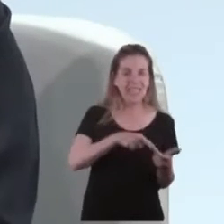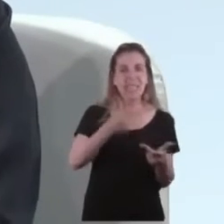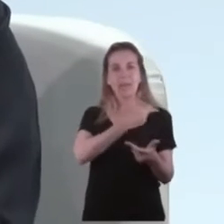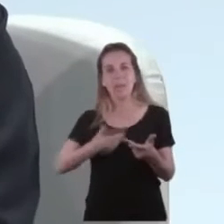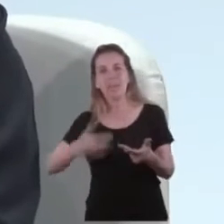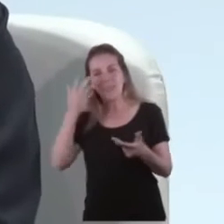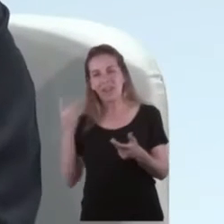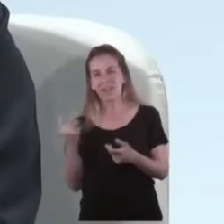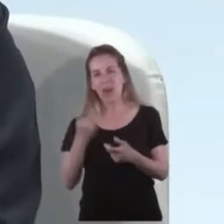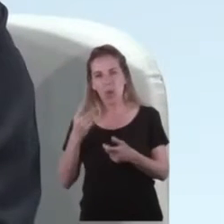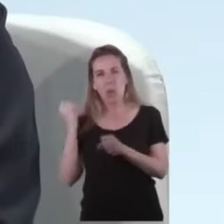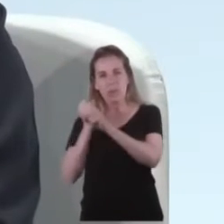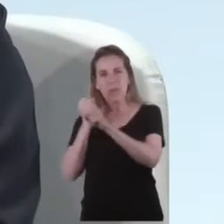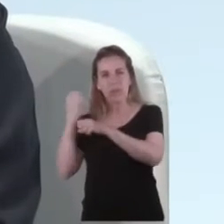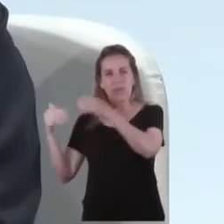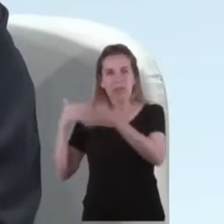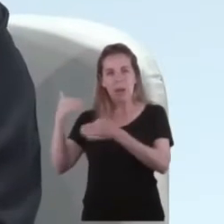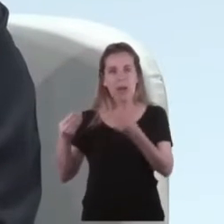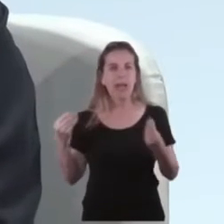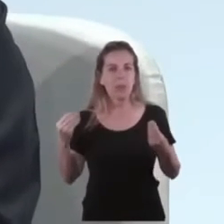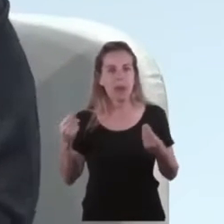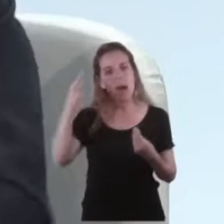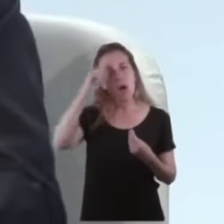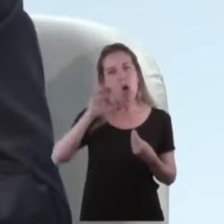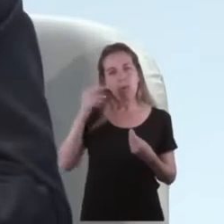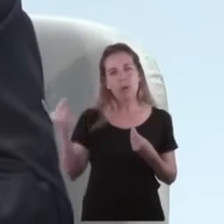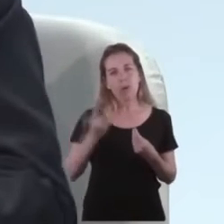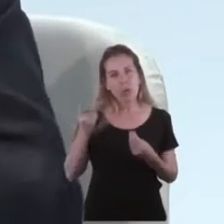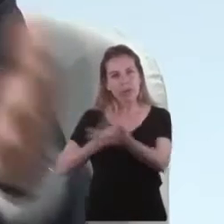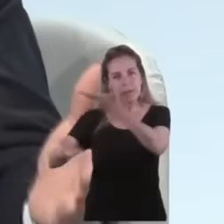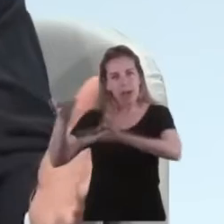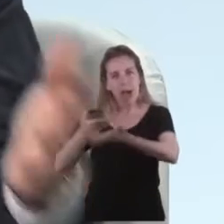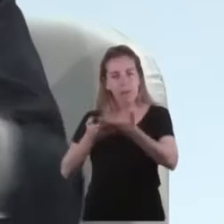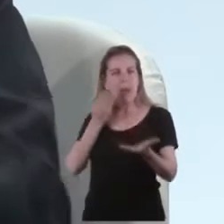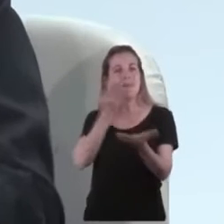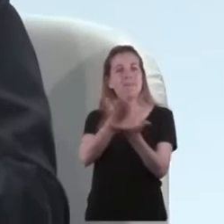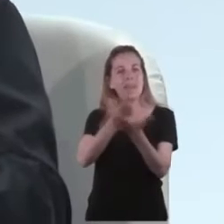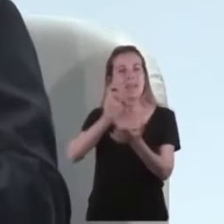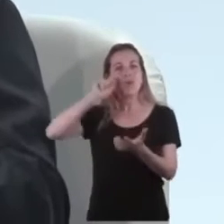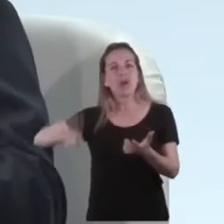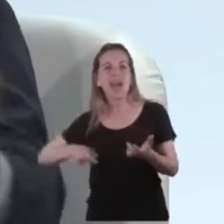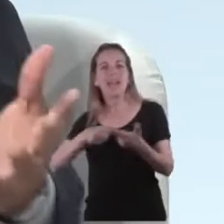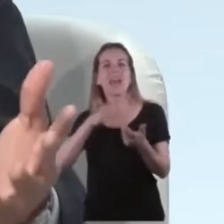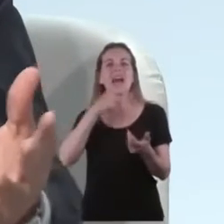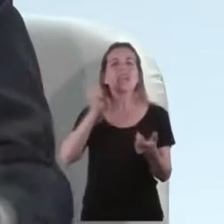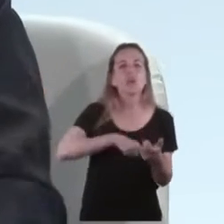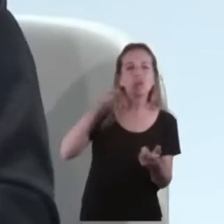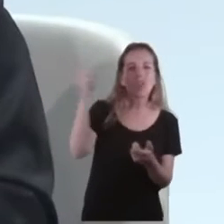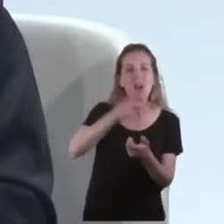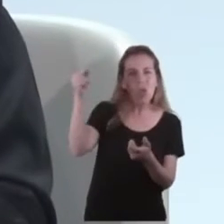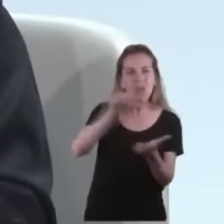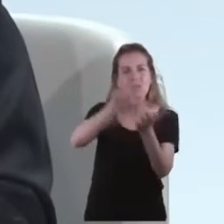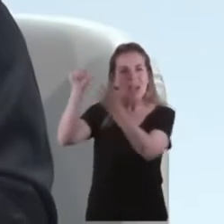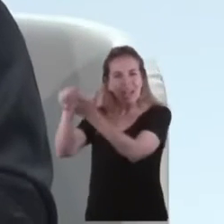mucho tiempo para plantear nuestra posición, para reclamar que Ucrania y Rusia vuelvan a sentarse en una mesa